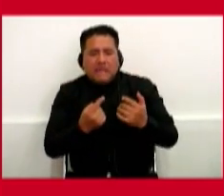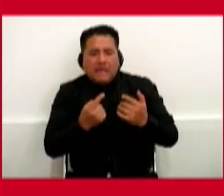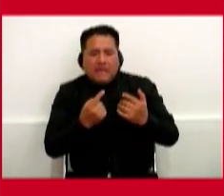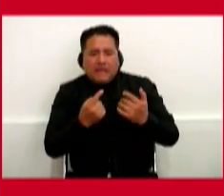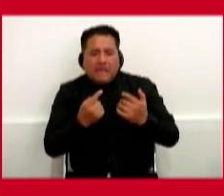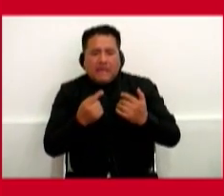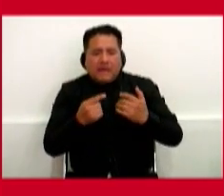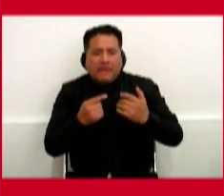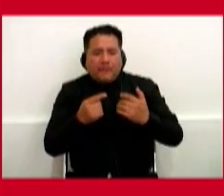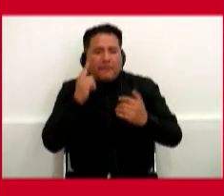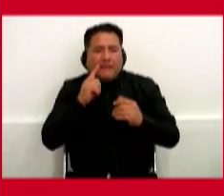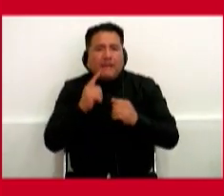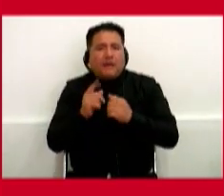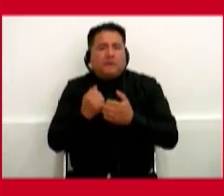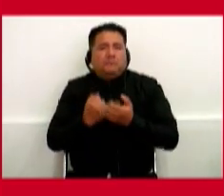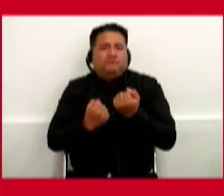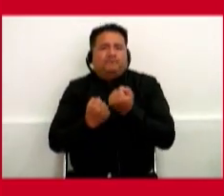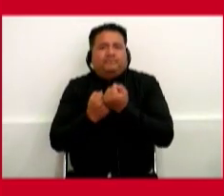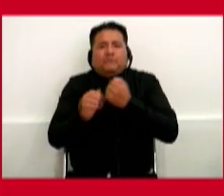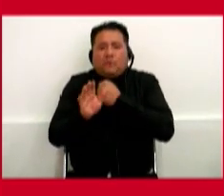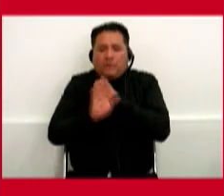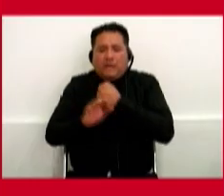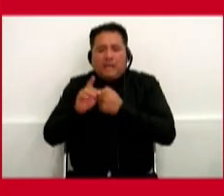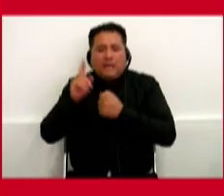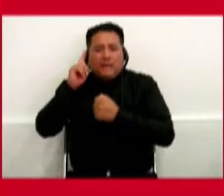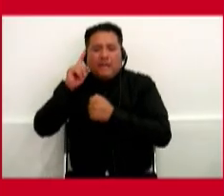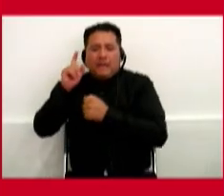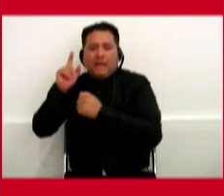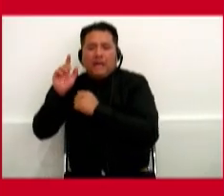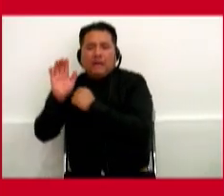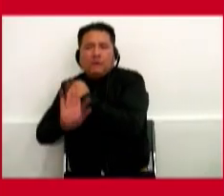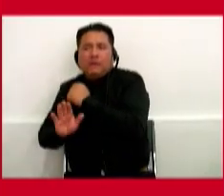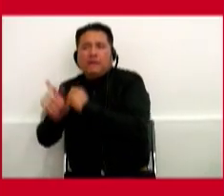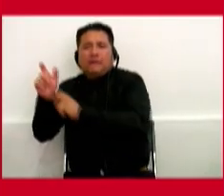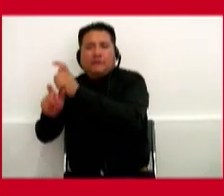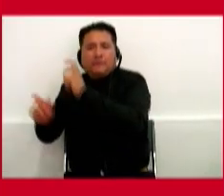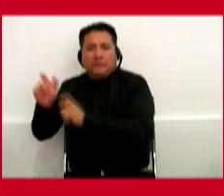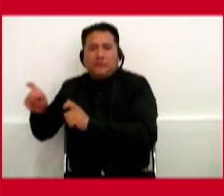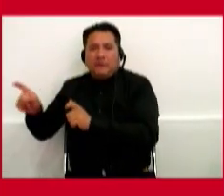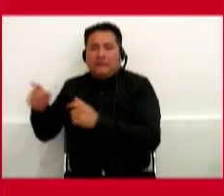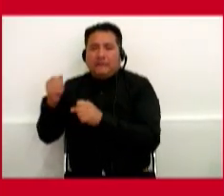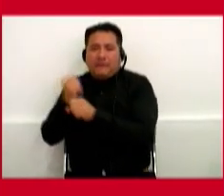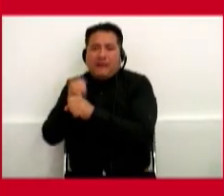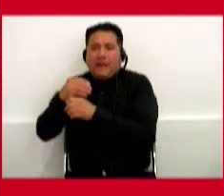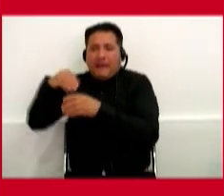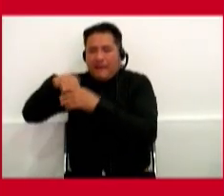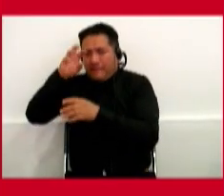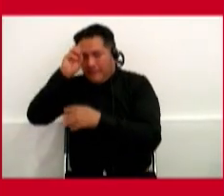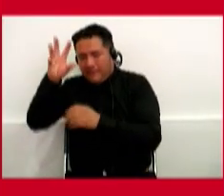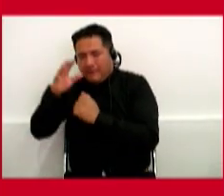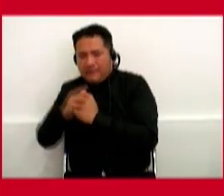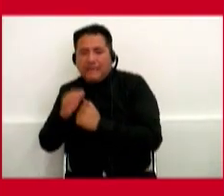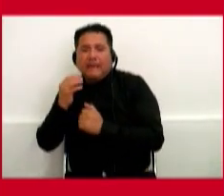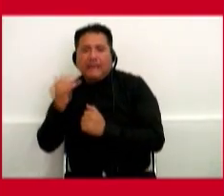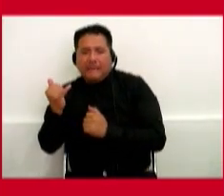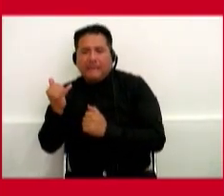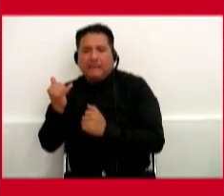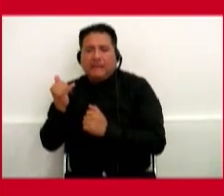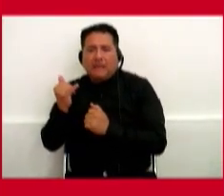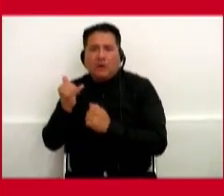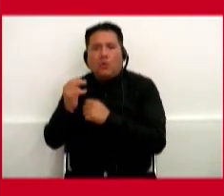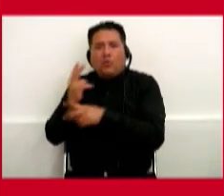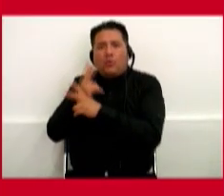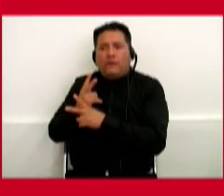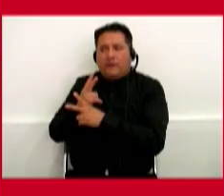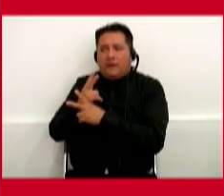para garantizar la seguridad de las personas que se encuentran laborando en la actividad minera y para garantizar también la